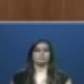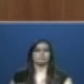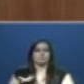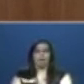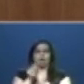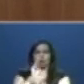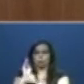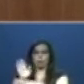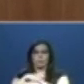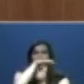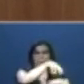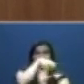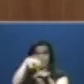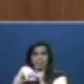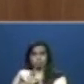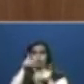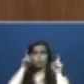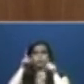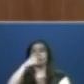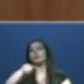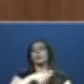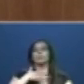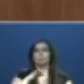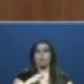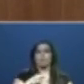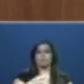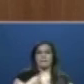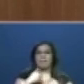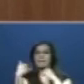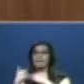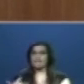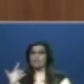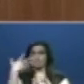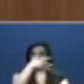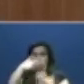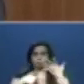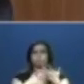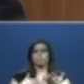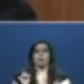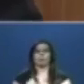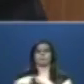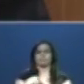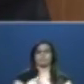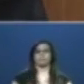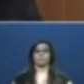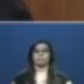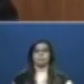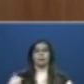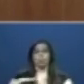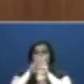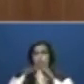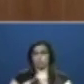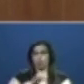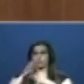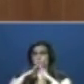los centros de la comunidad tengan la opción de participar en algunas de las cinco líneas que integran esta fórmula entrando por último en el ámbito de la universidad